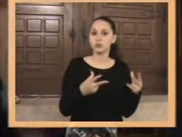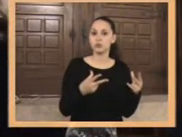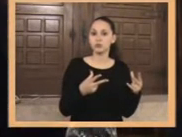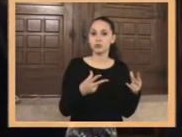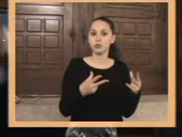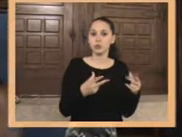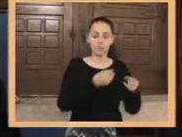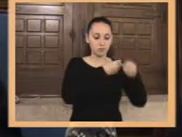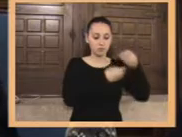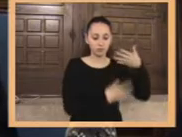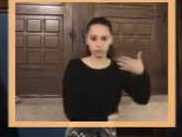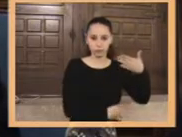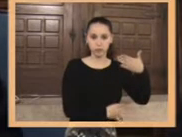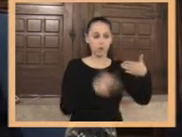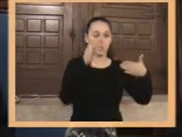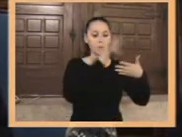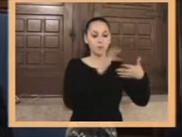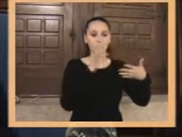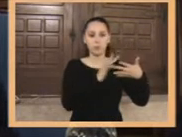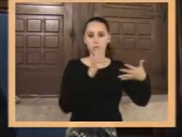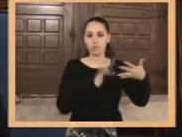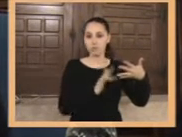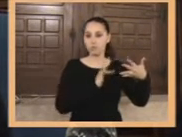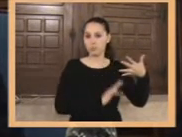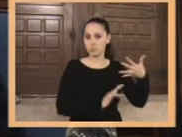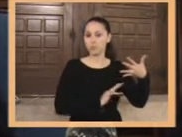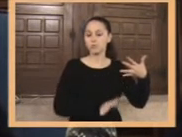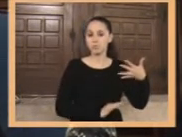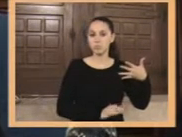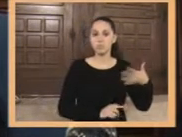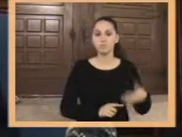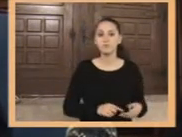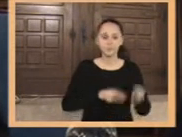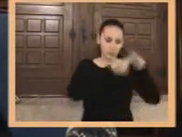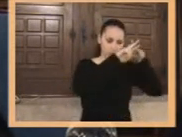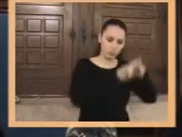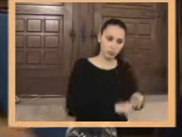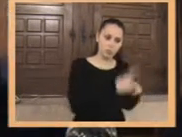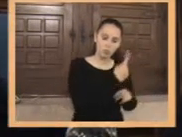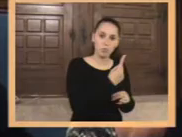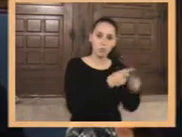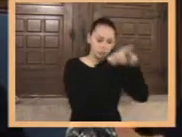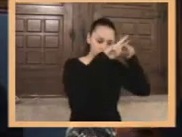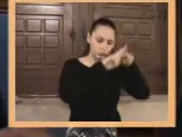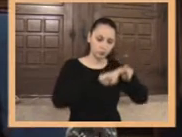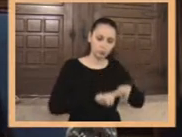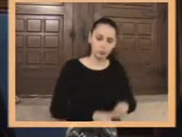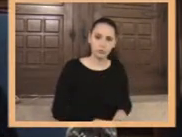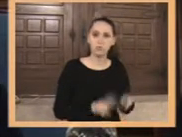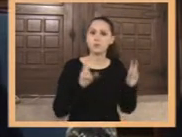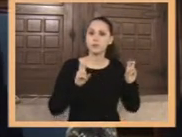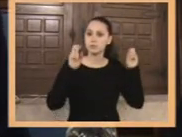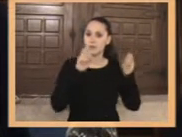contempla. Todos ellos han sido valorados, se han examinado, se han valorado también las cuestiones